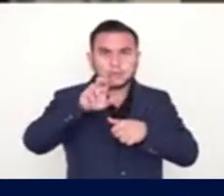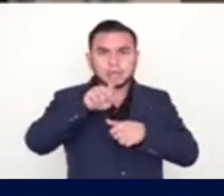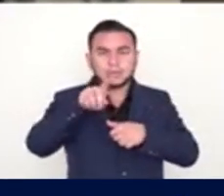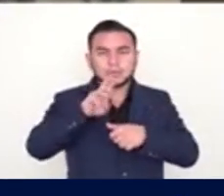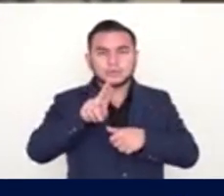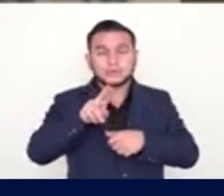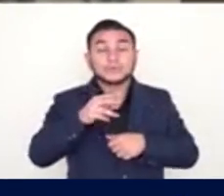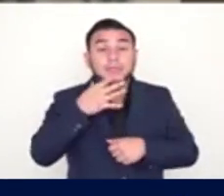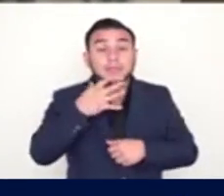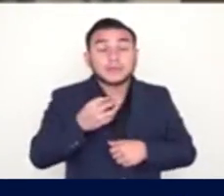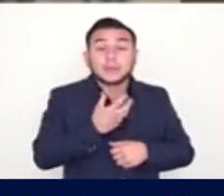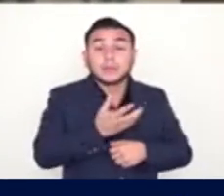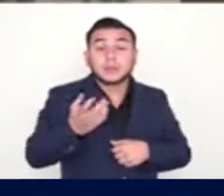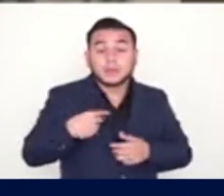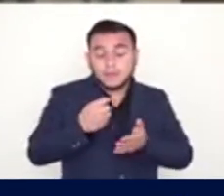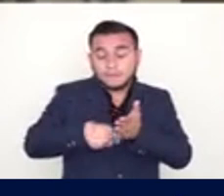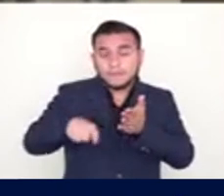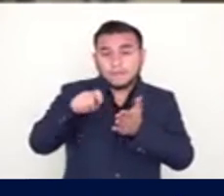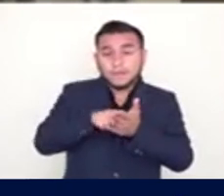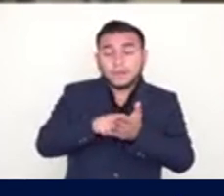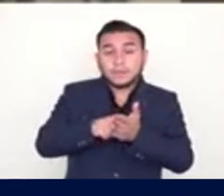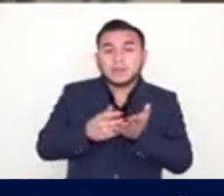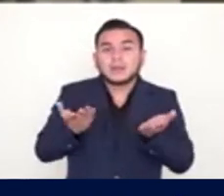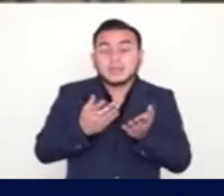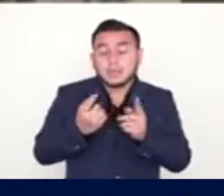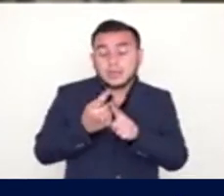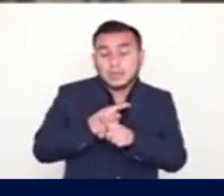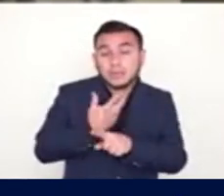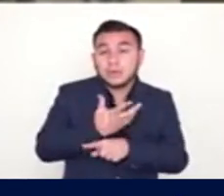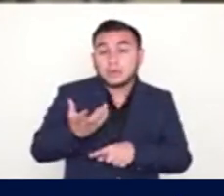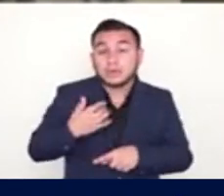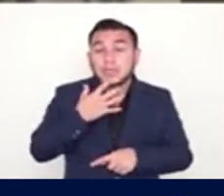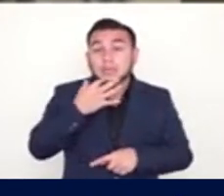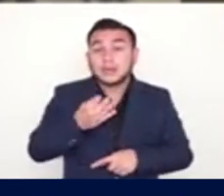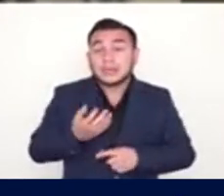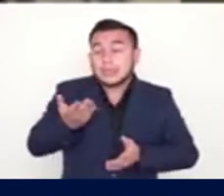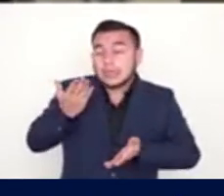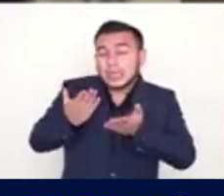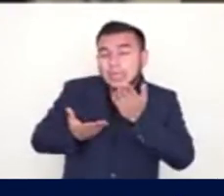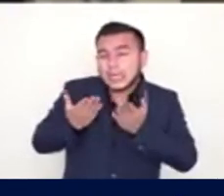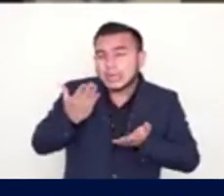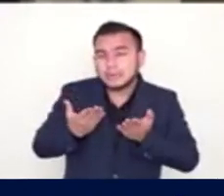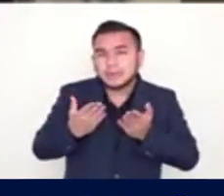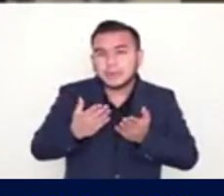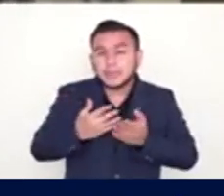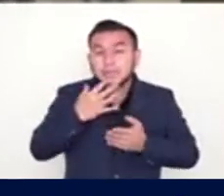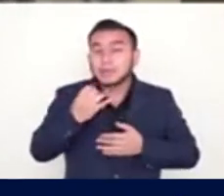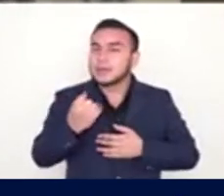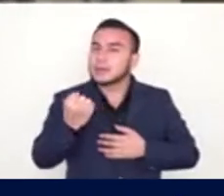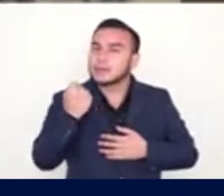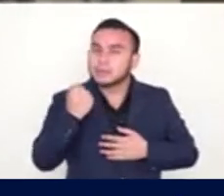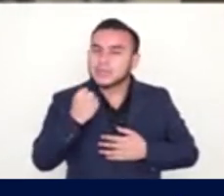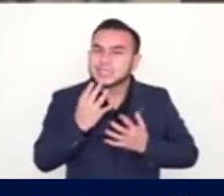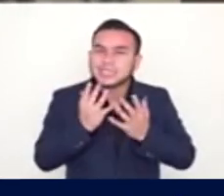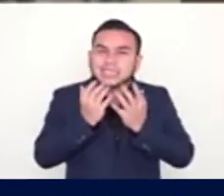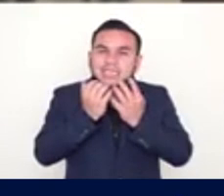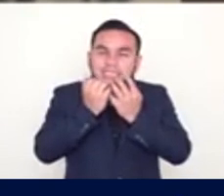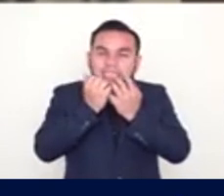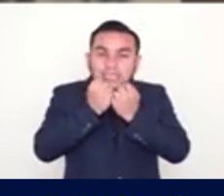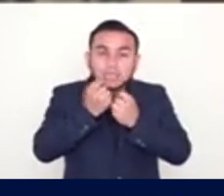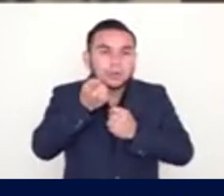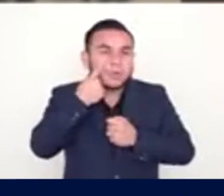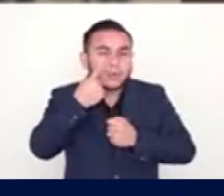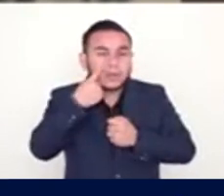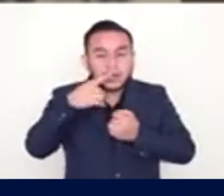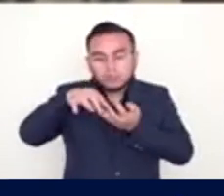pero lo firmaríamos si se hicieran esos pequeños cambios que parecerían de forma, pero son importantes para garantizar que se cuide